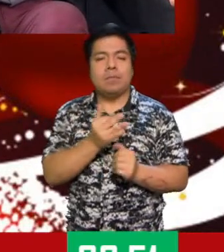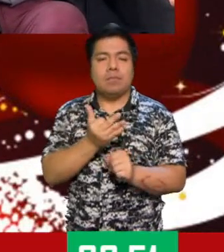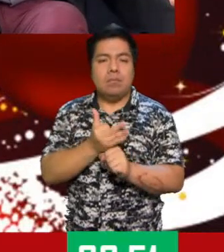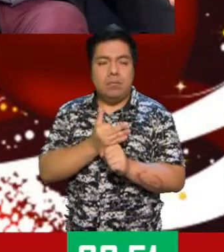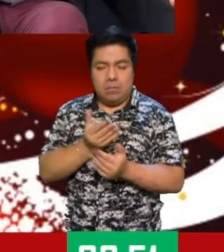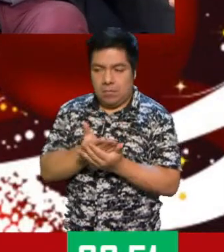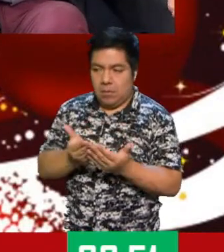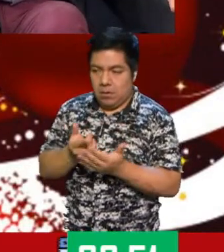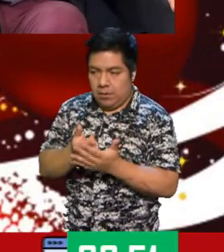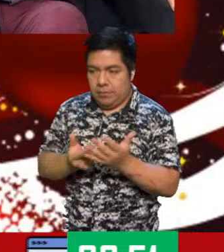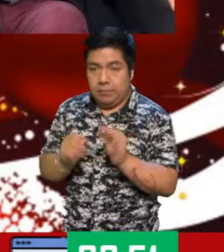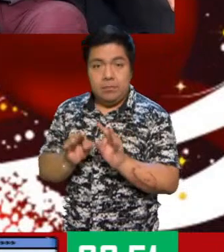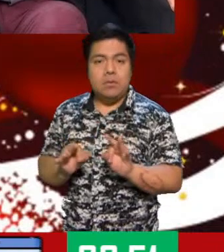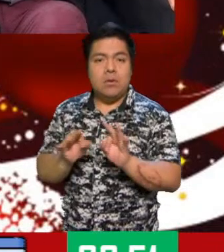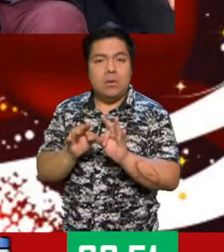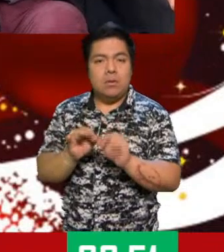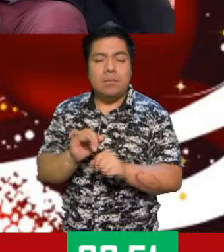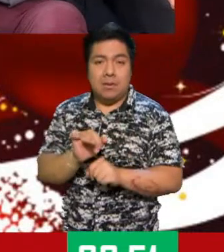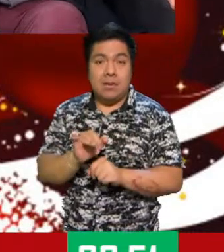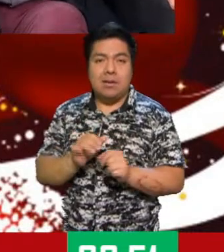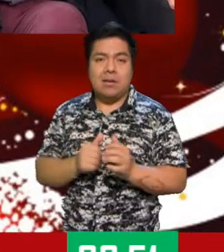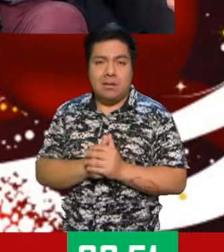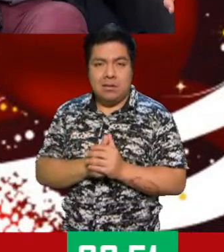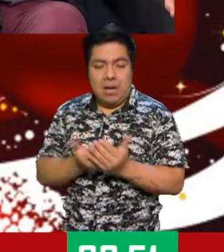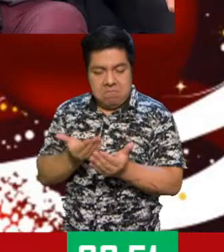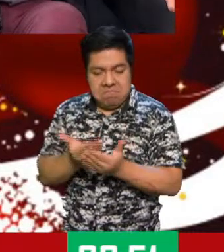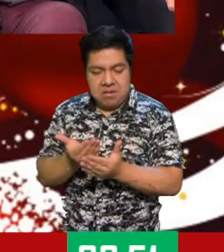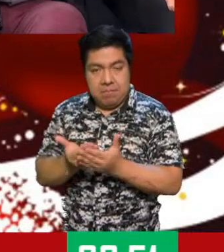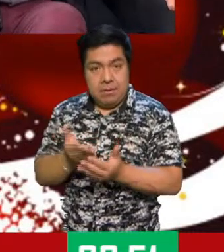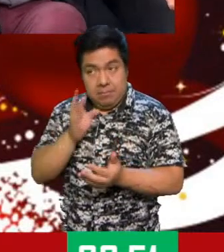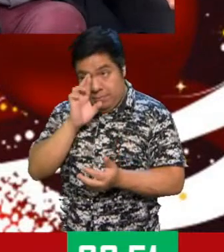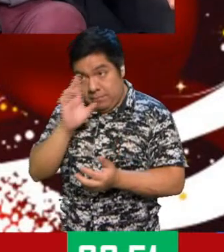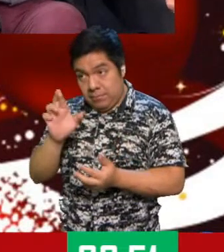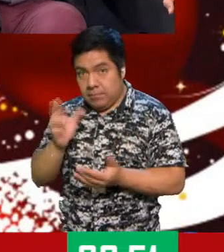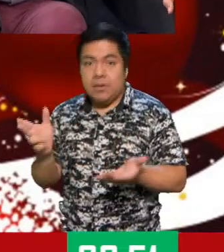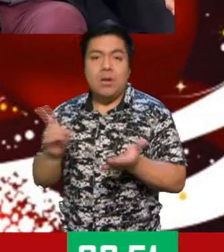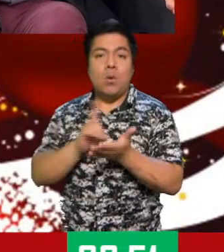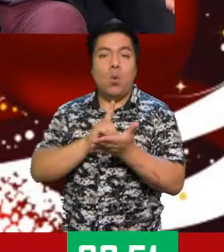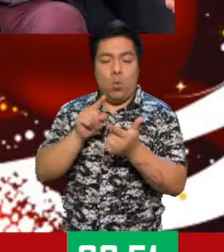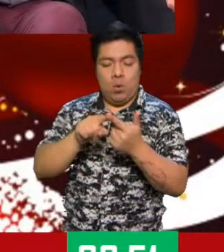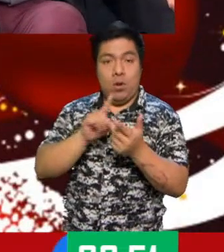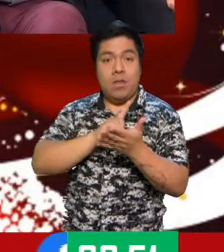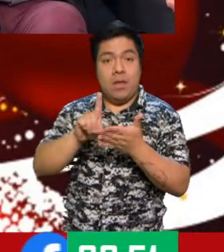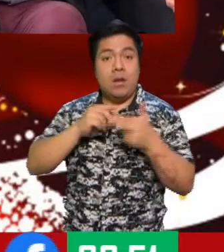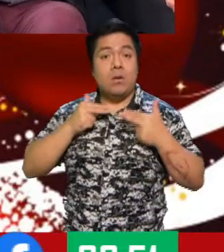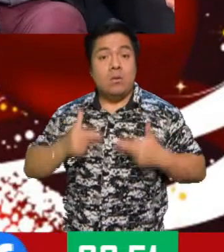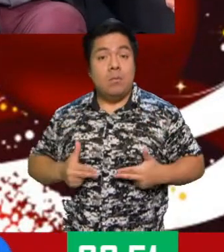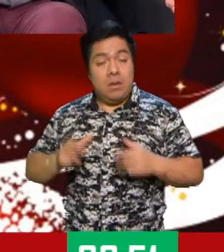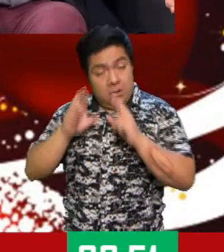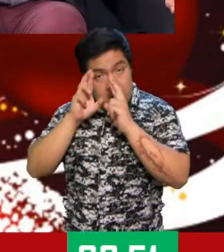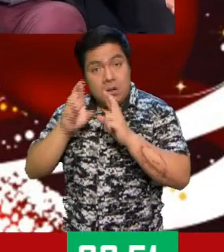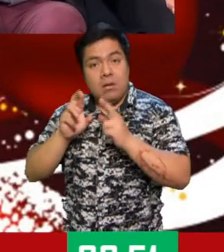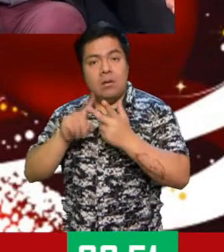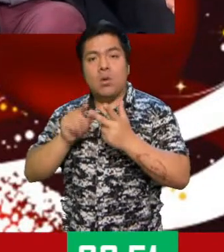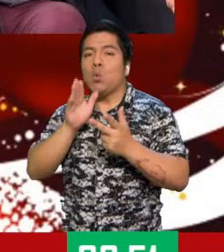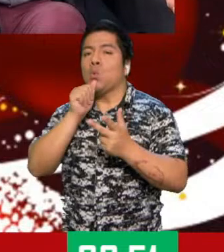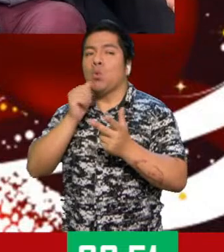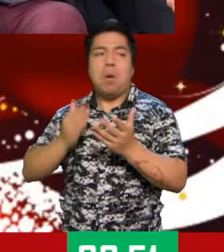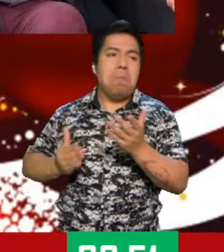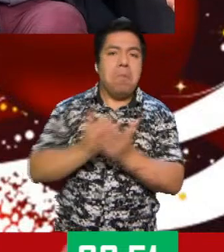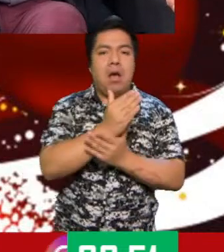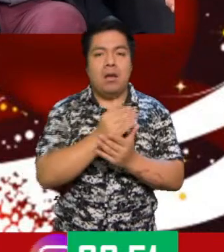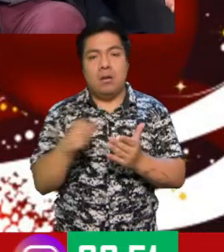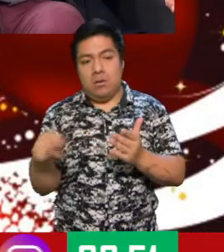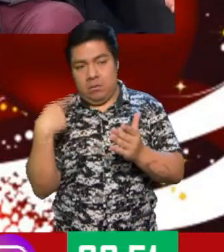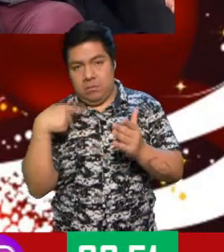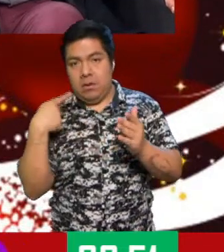que hay un elemento muy importante. Se tiene que respetar derechos humanos, no tiene que haber una intromisión en la vida privada